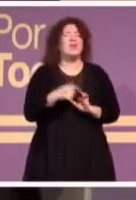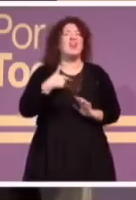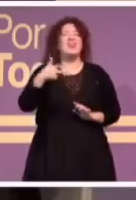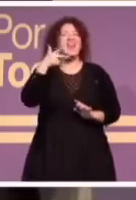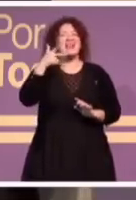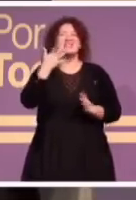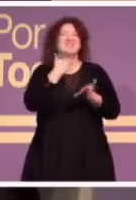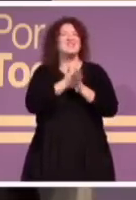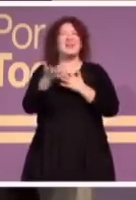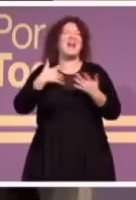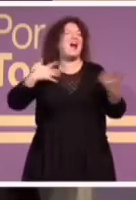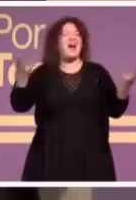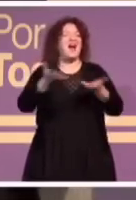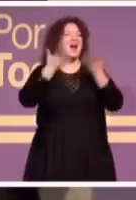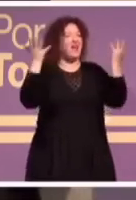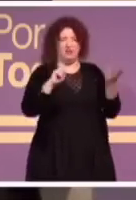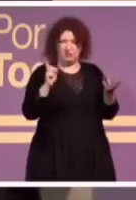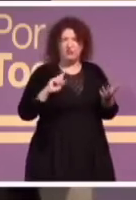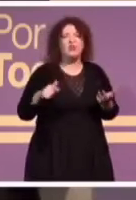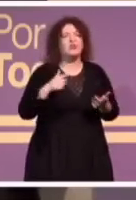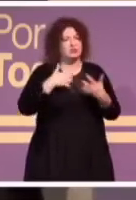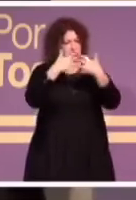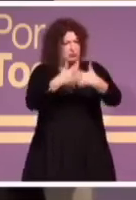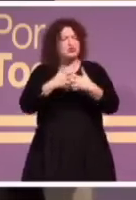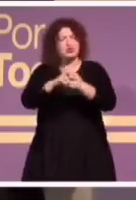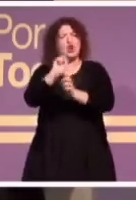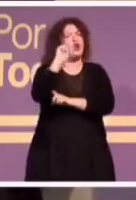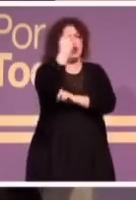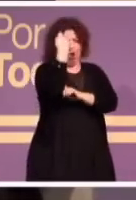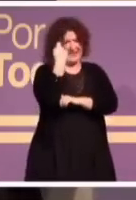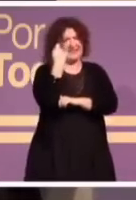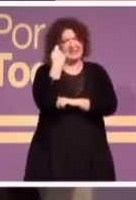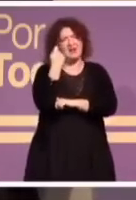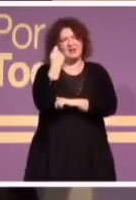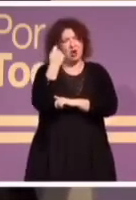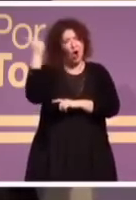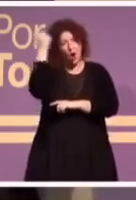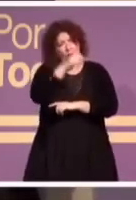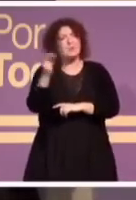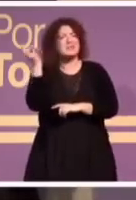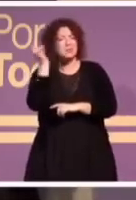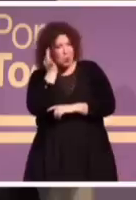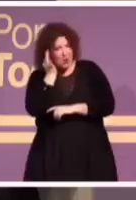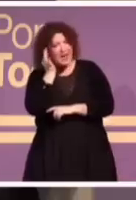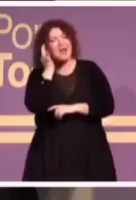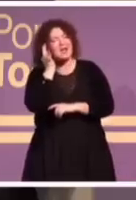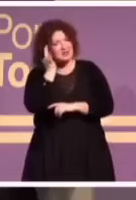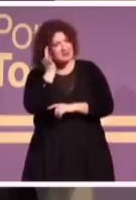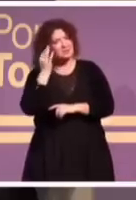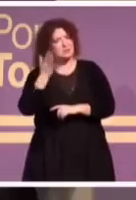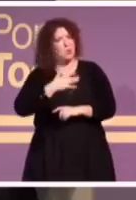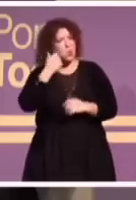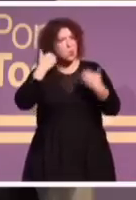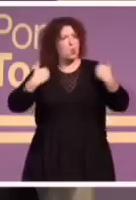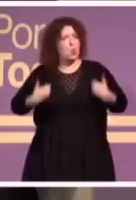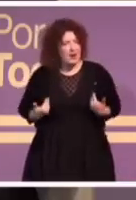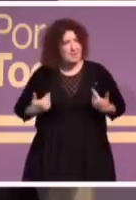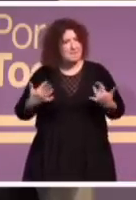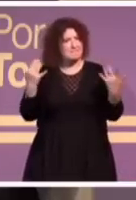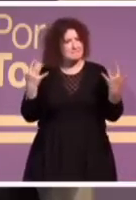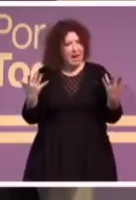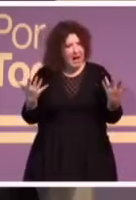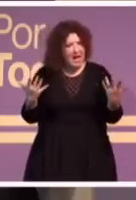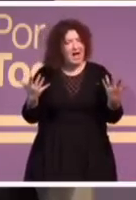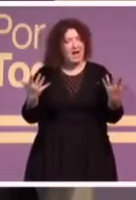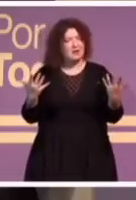cielo. Los derechos son conquistas que hacen hombres y mujeres con sus cuerpos, con sus manos,